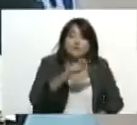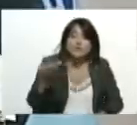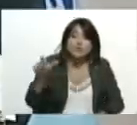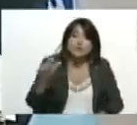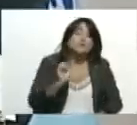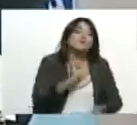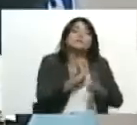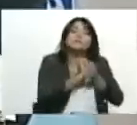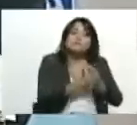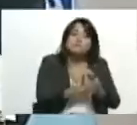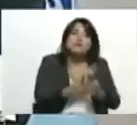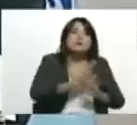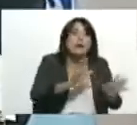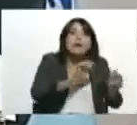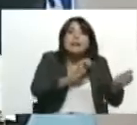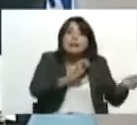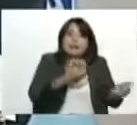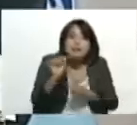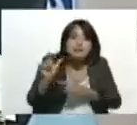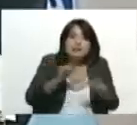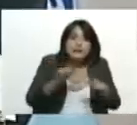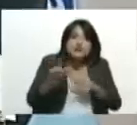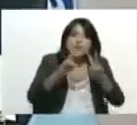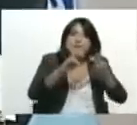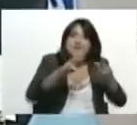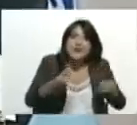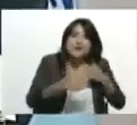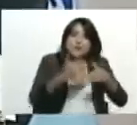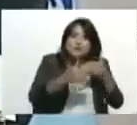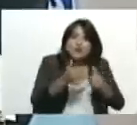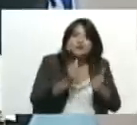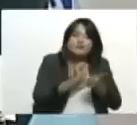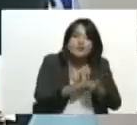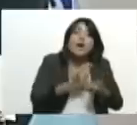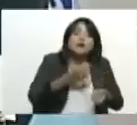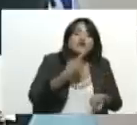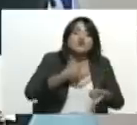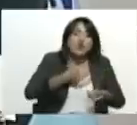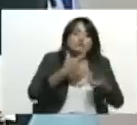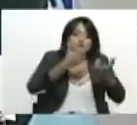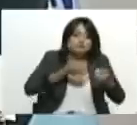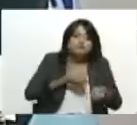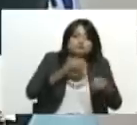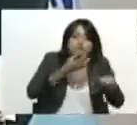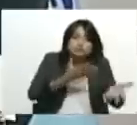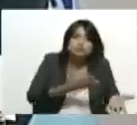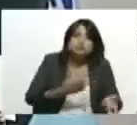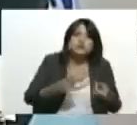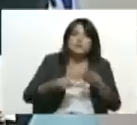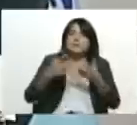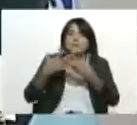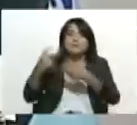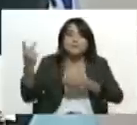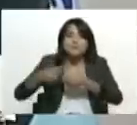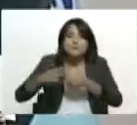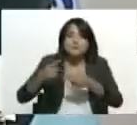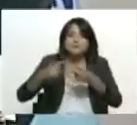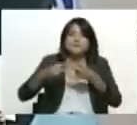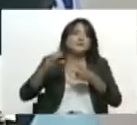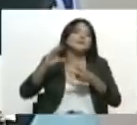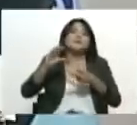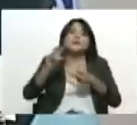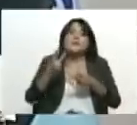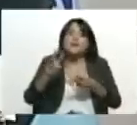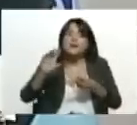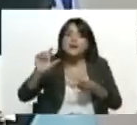en todas estas tramas de corrupción que son varias pero esa cripto se deje